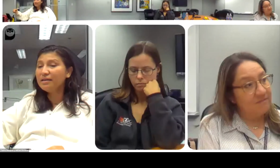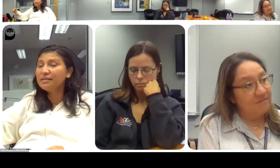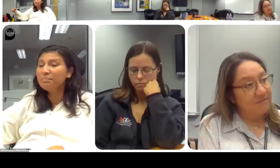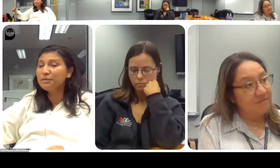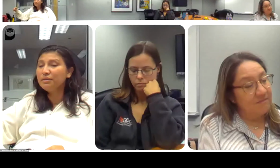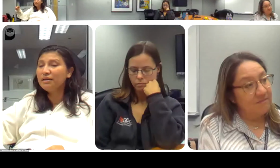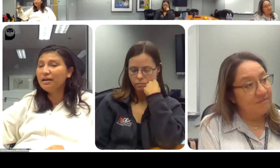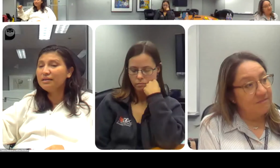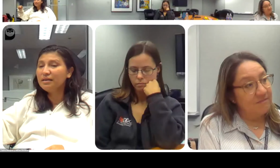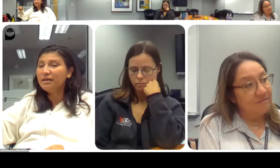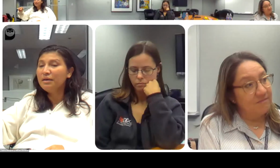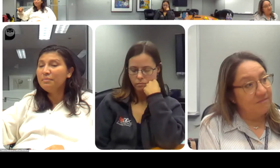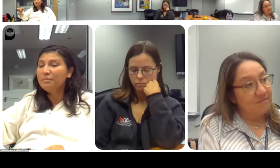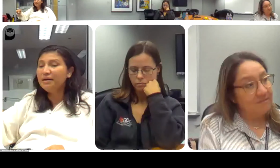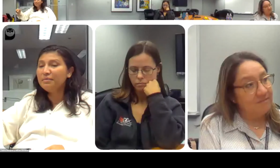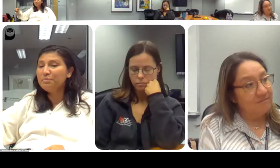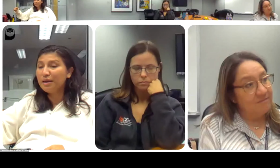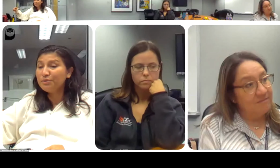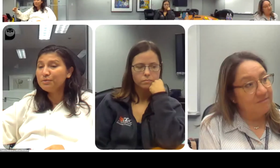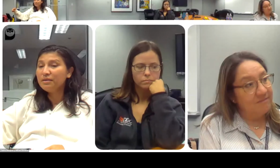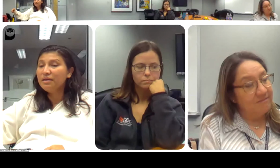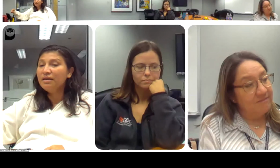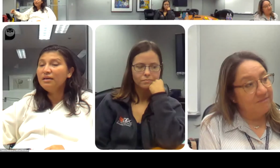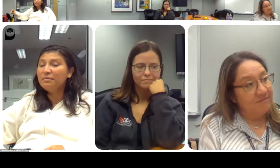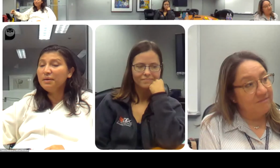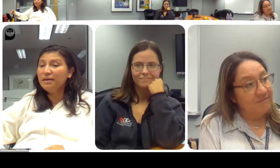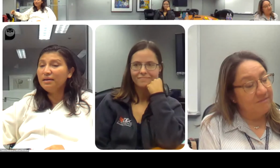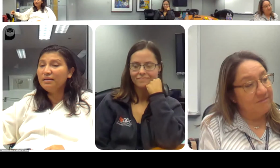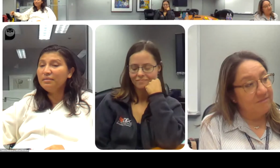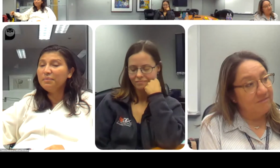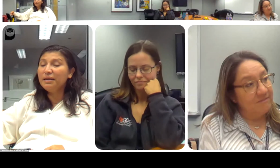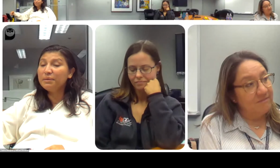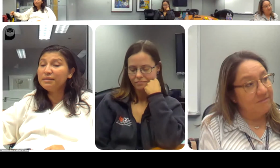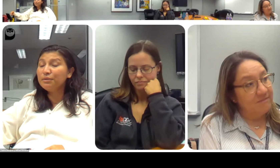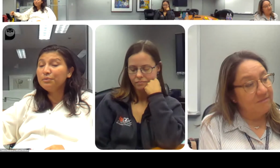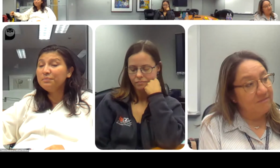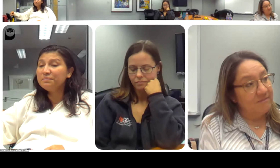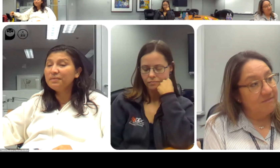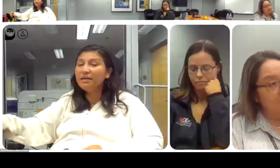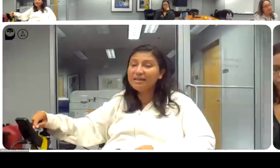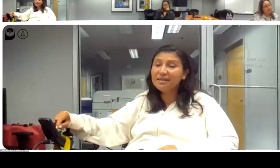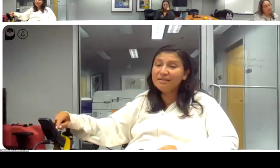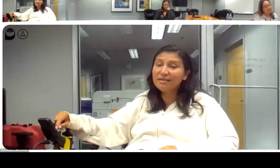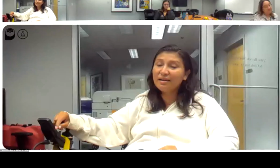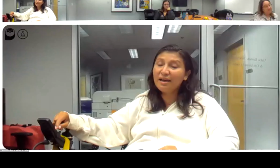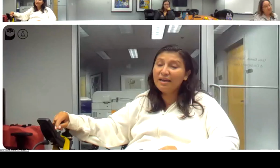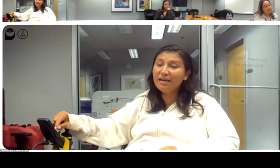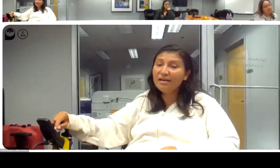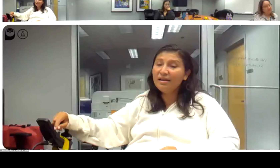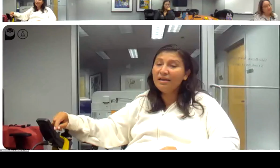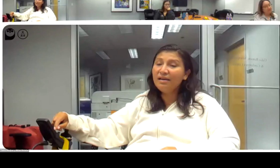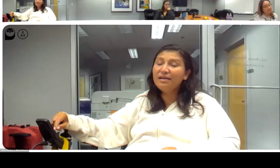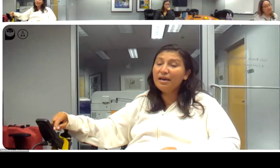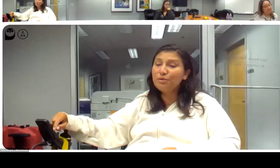recomendar a esta persona, y que es Miriam Bolaños. Me la presentó, y gracias a